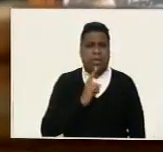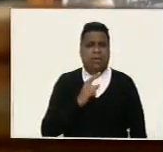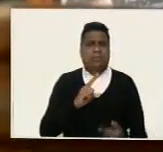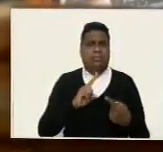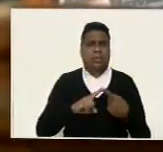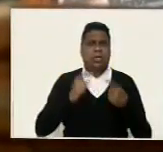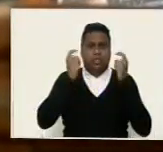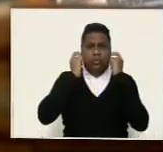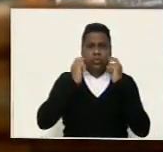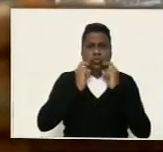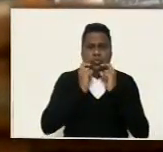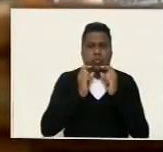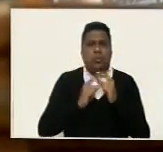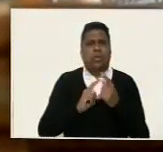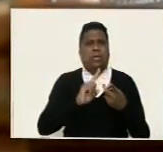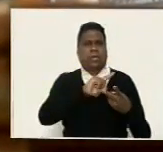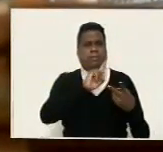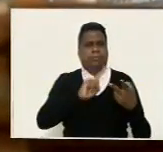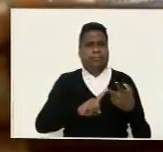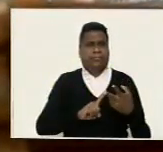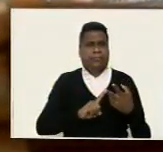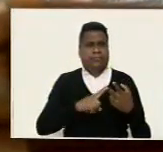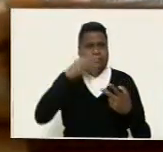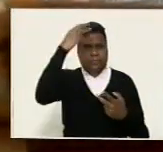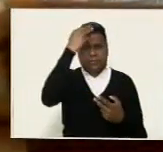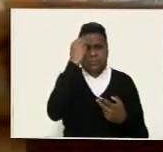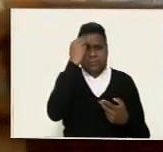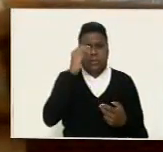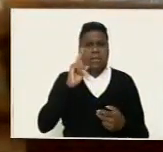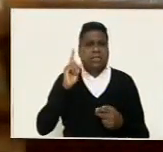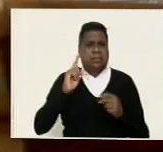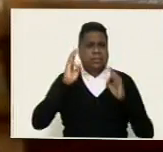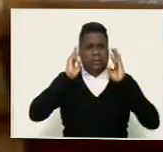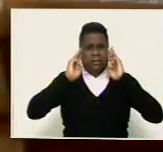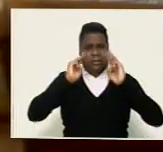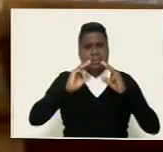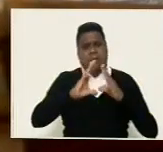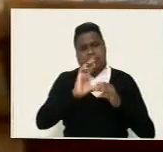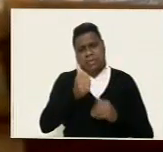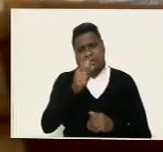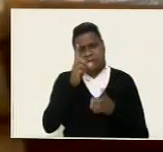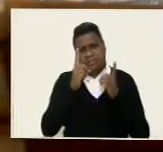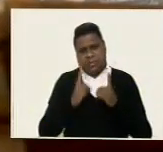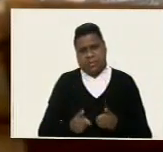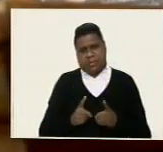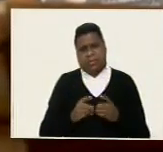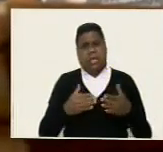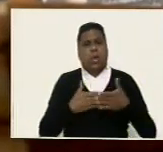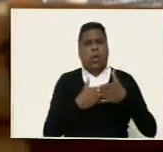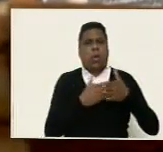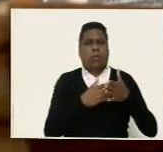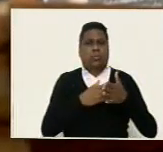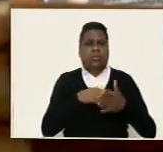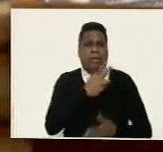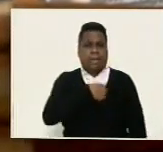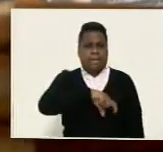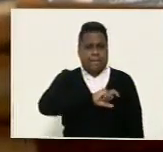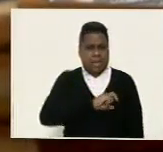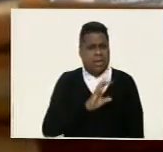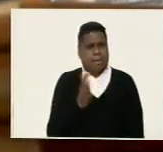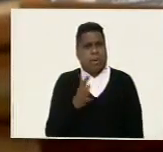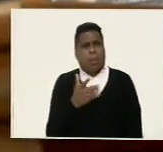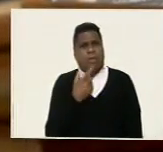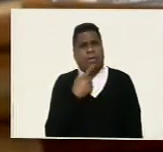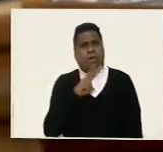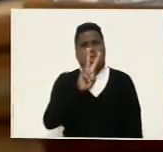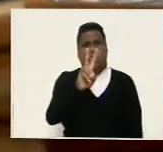Félix Rivas, para poder derrotar definitivamente al imperio español. Hace apenas